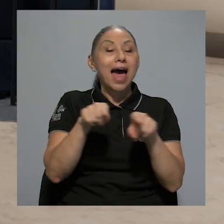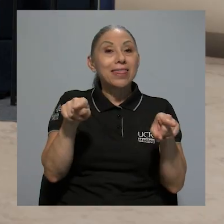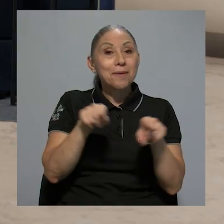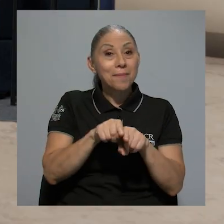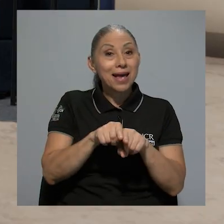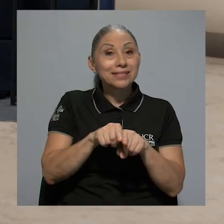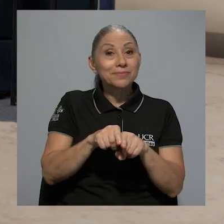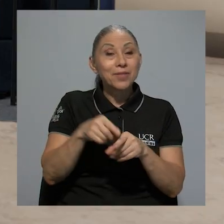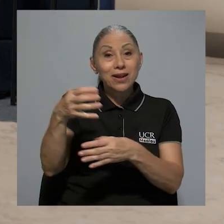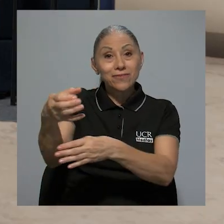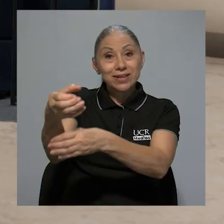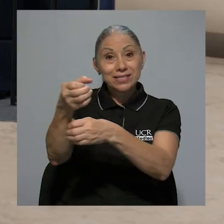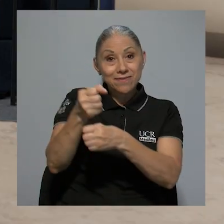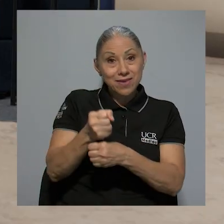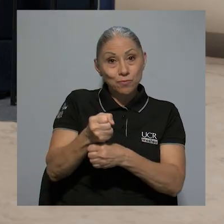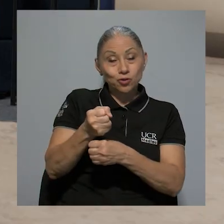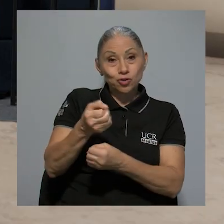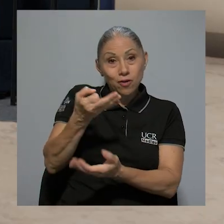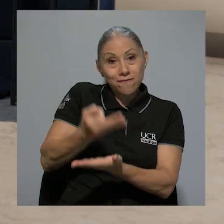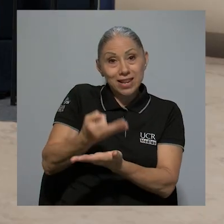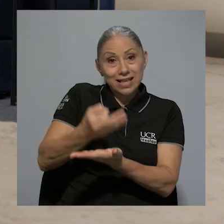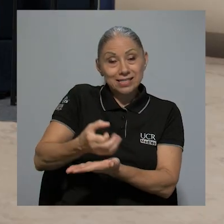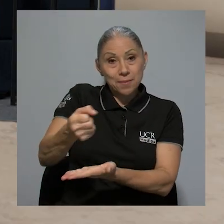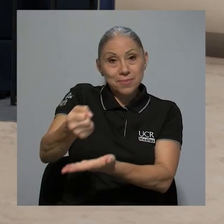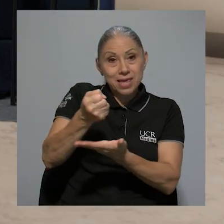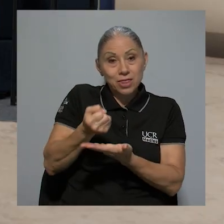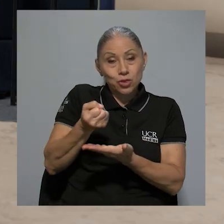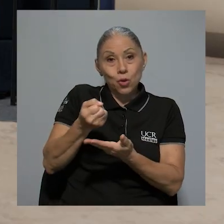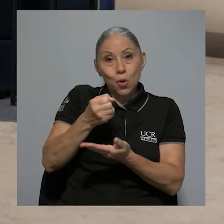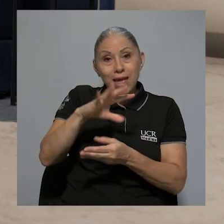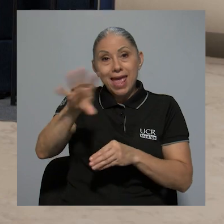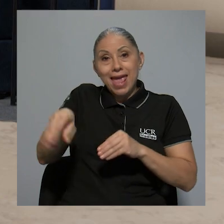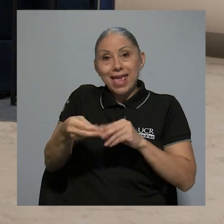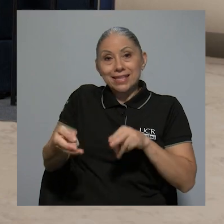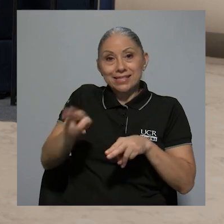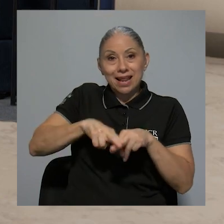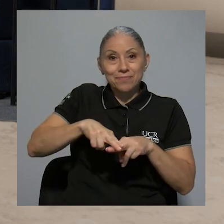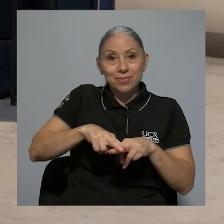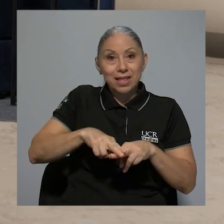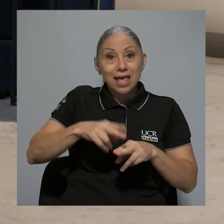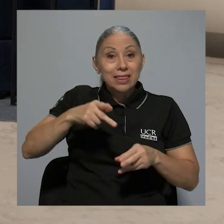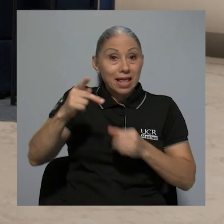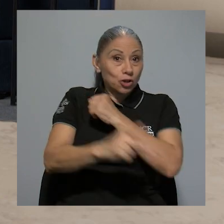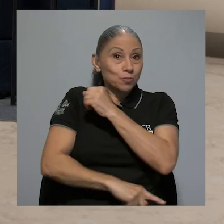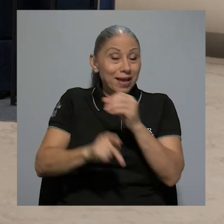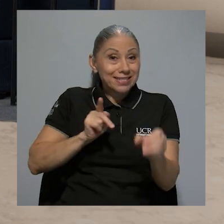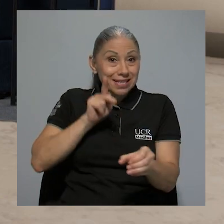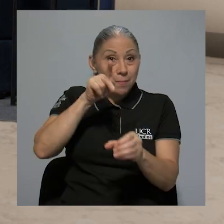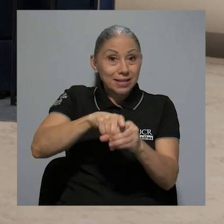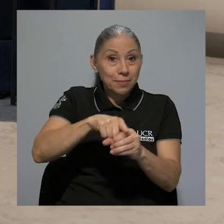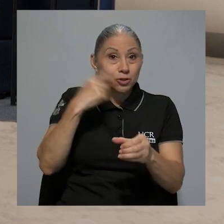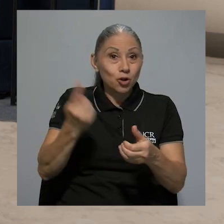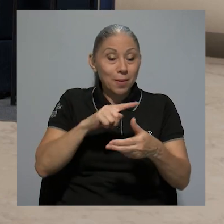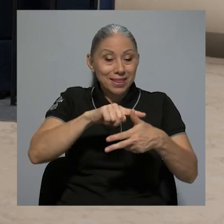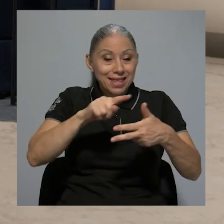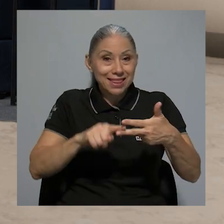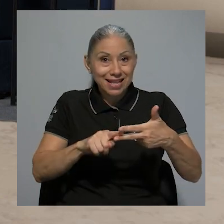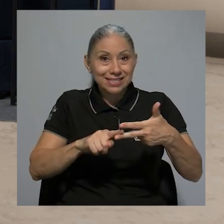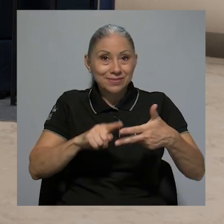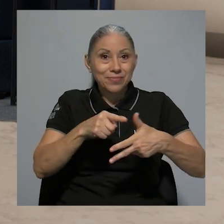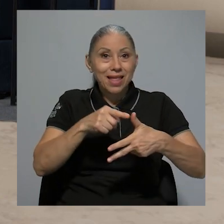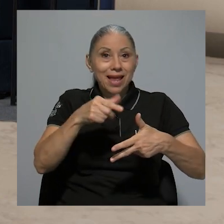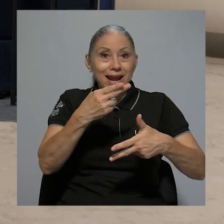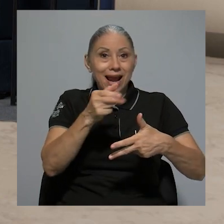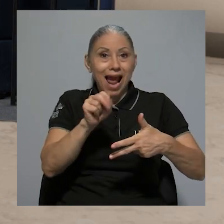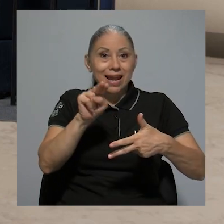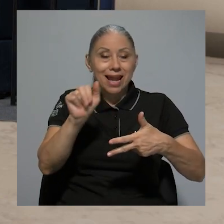Además recibimos financiamiento extra, solo 3 países de los que participamos, que son Ghana, Turquía y